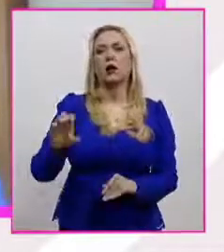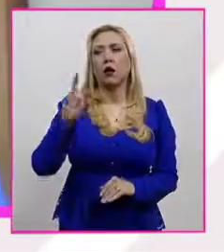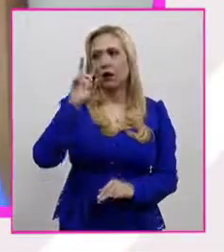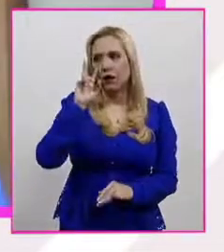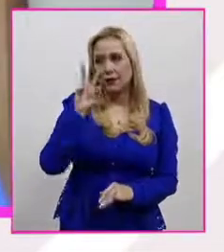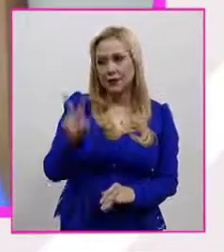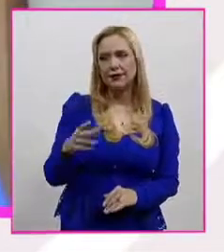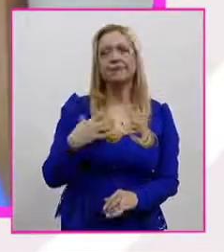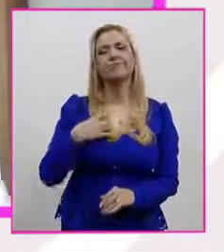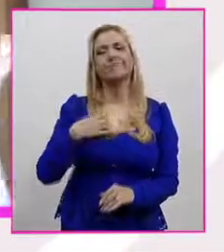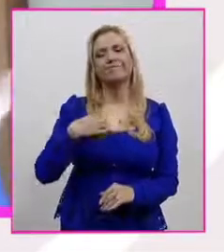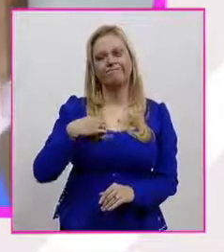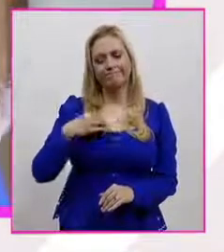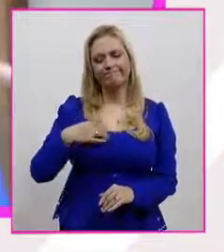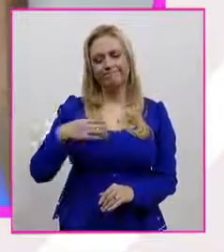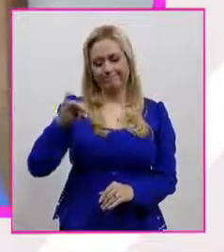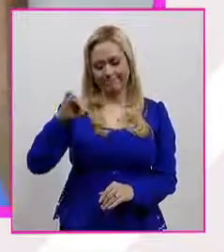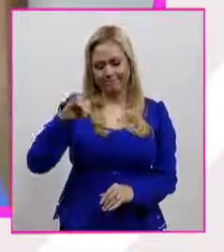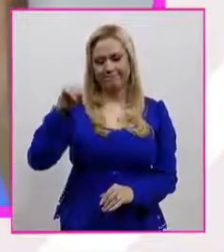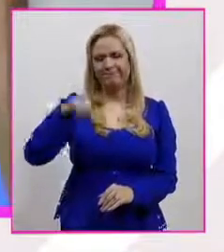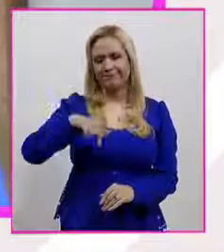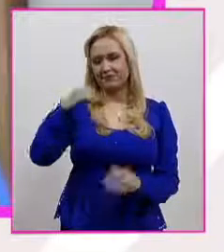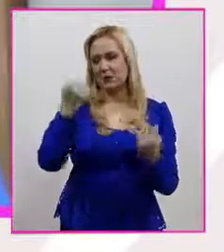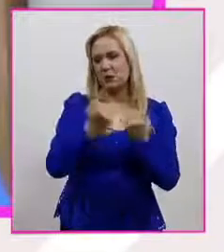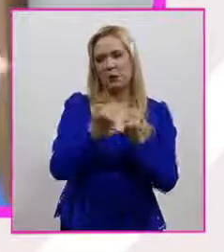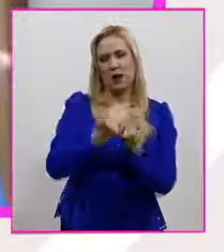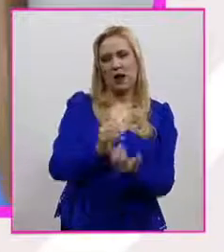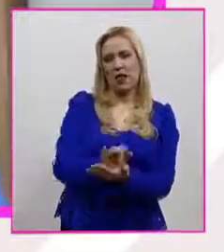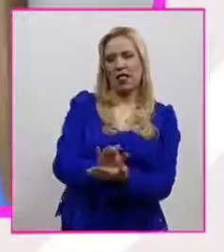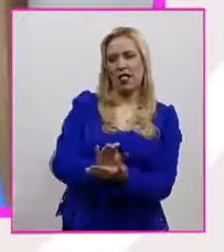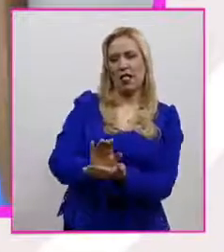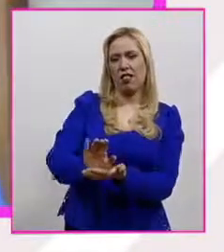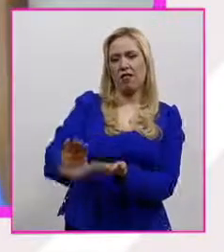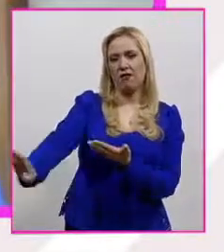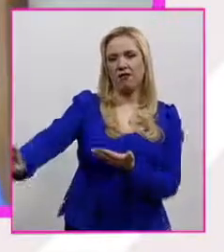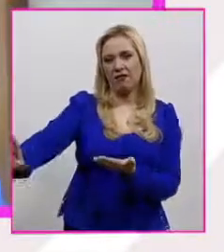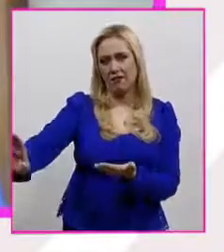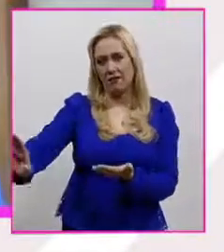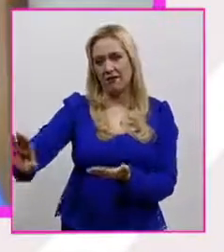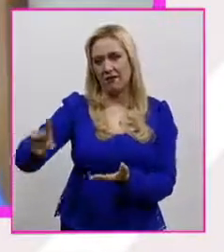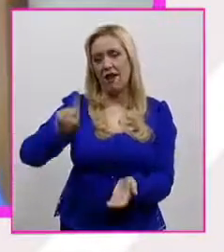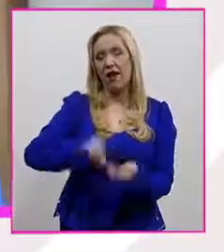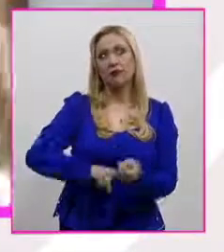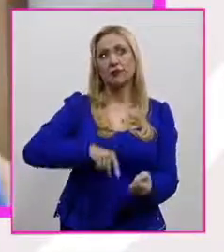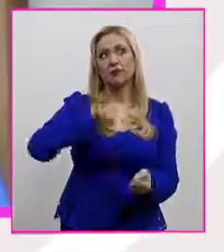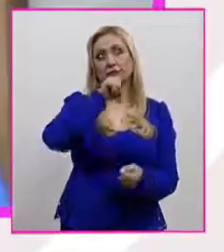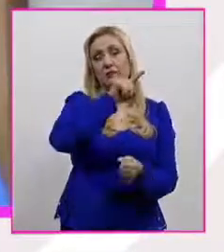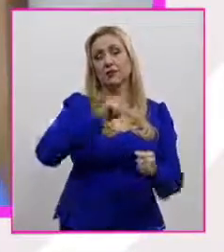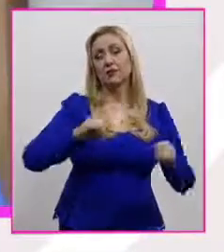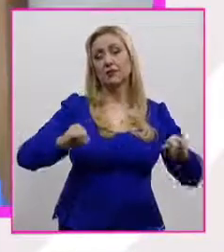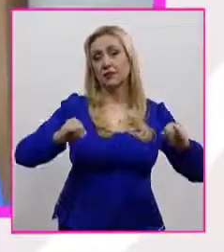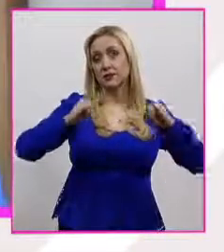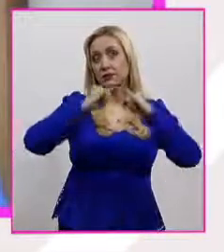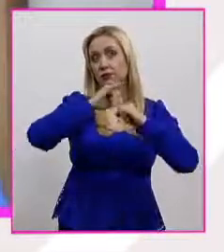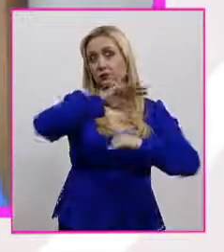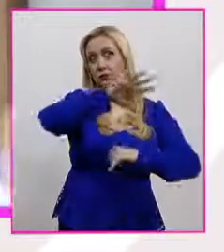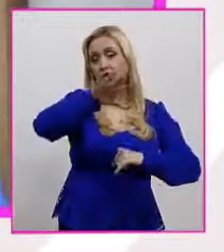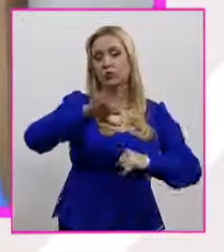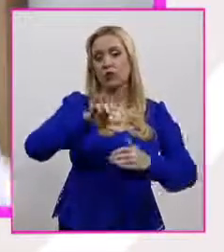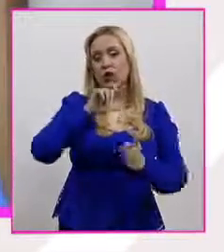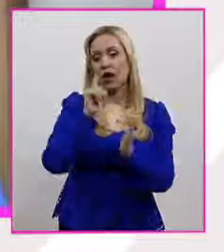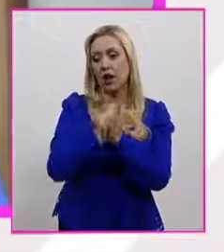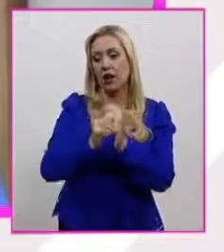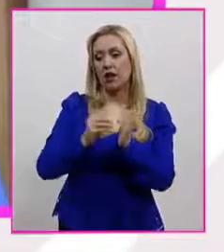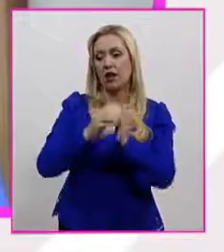estratificación informal, digamos. Y por informal me refiero a instituciones que no necesariamente están codificadas en leyes o que